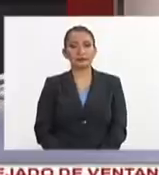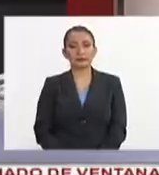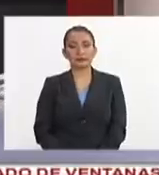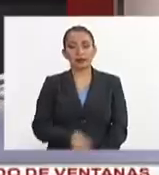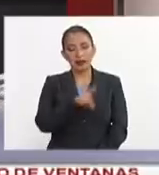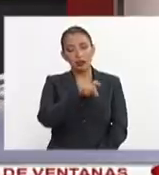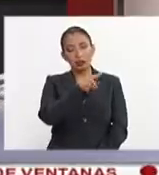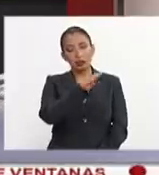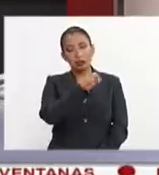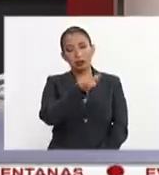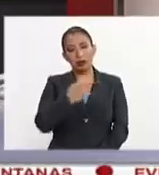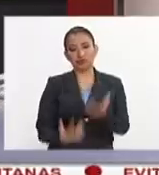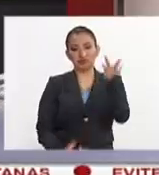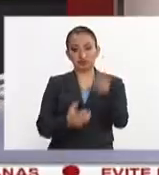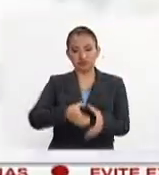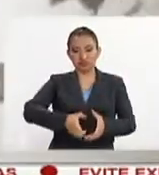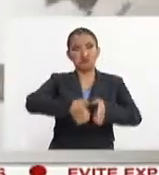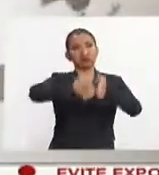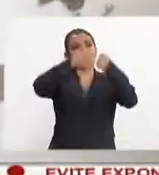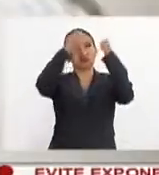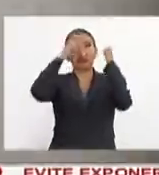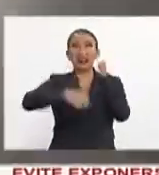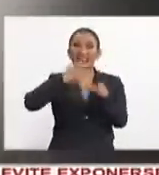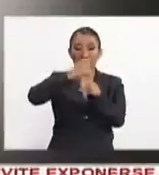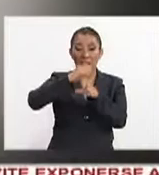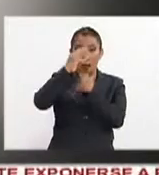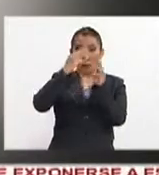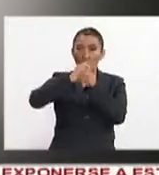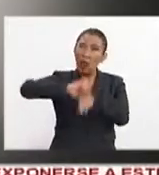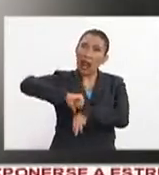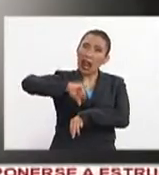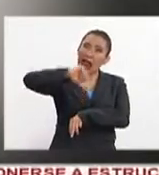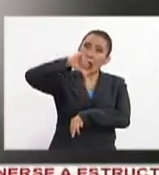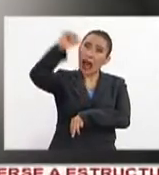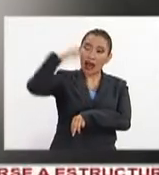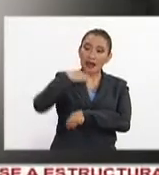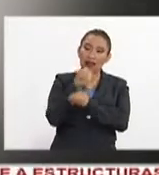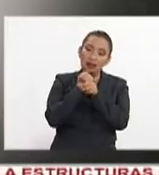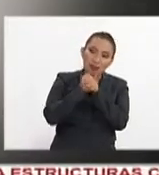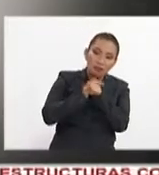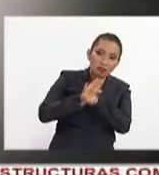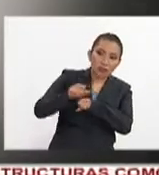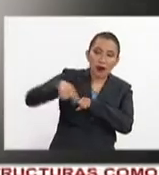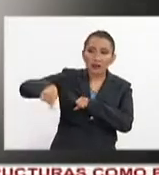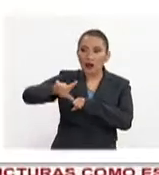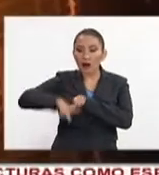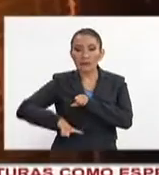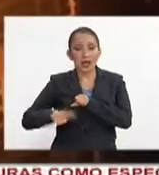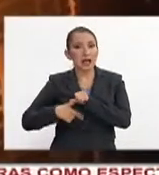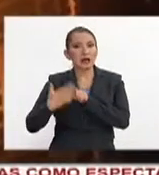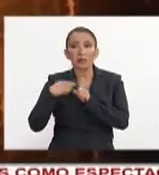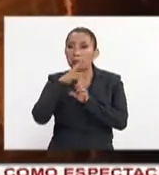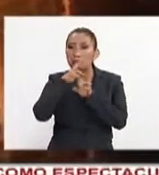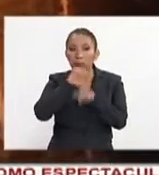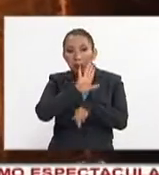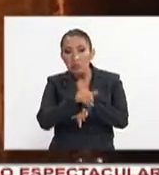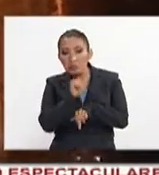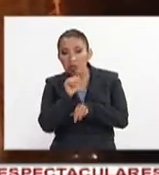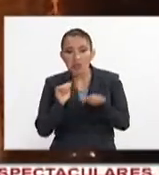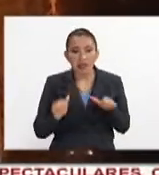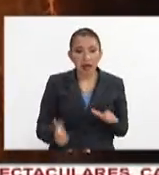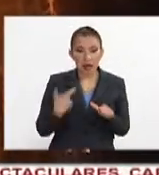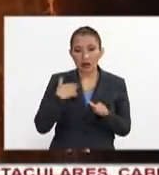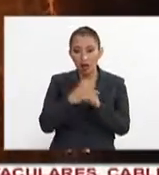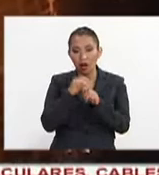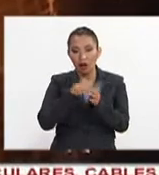En Dubái se incendió la Torre Torch, la quinta más alta del mundo. De acuerdo con información del gobierno y de los Emiratos Árabes Unidos, no se han reportado víctimas.